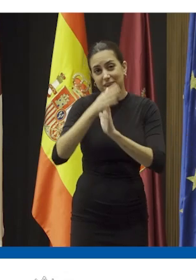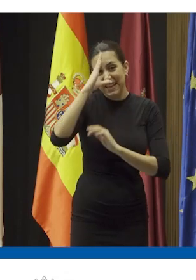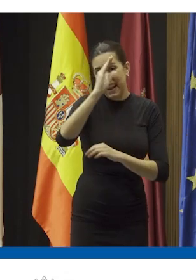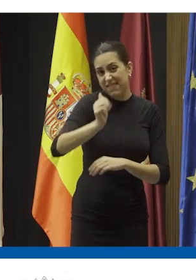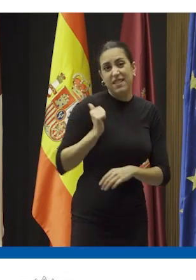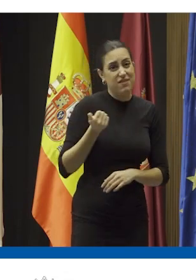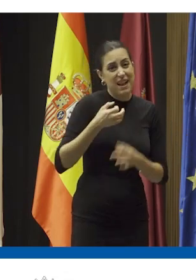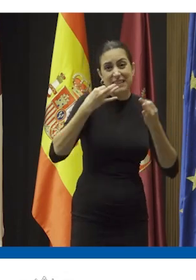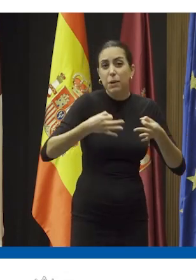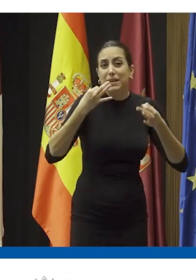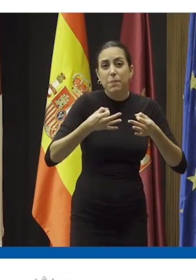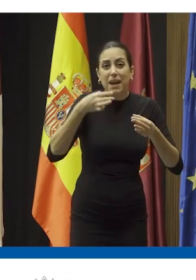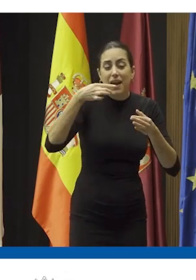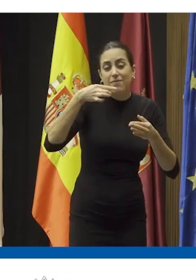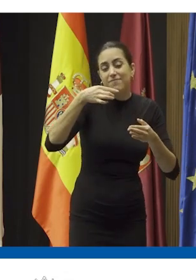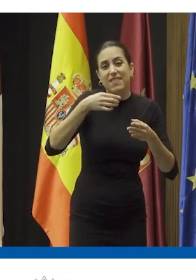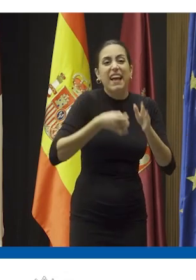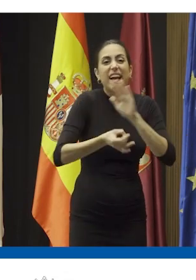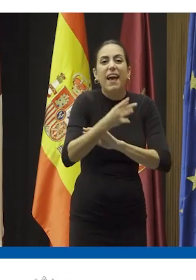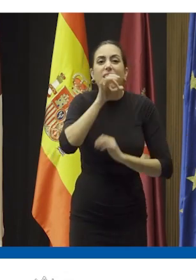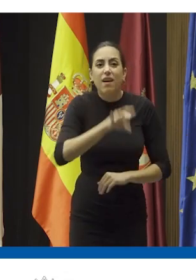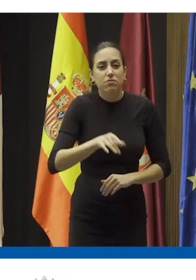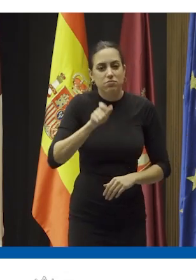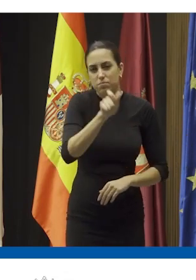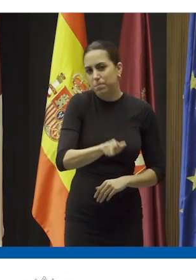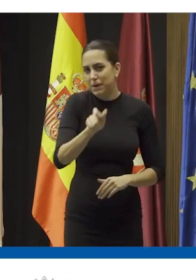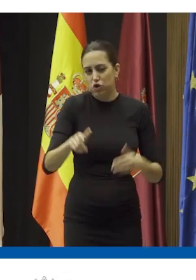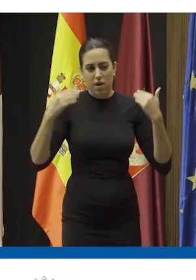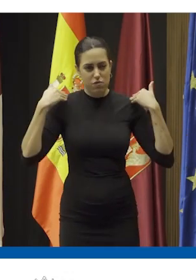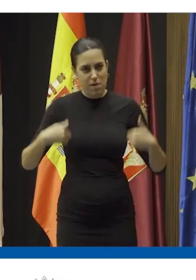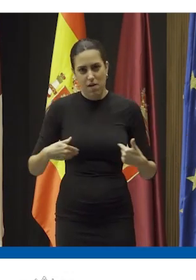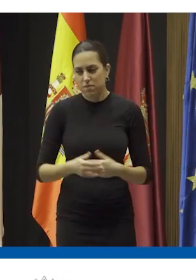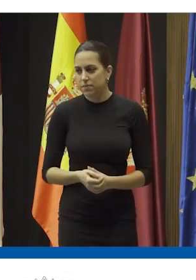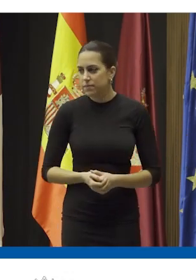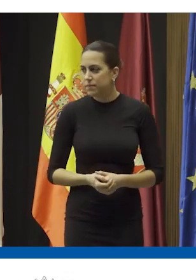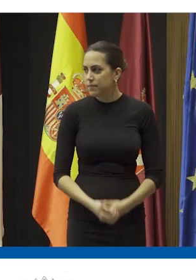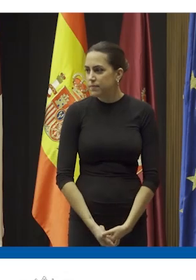humano. Siempre. Siempre. Sí, voy.